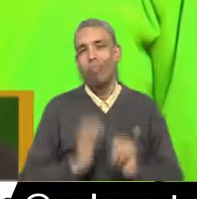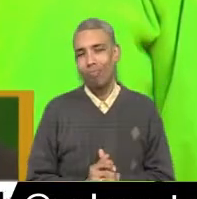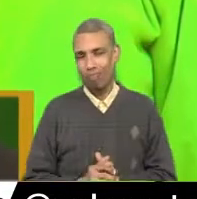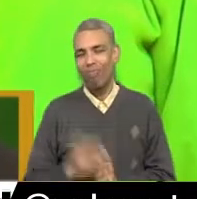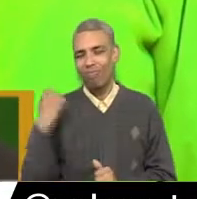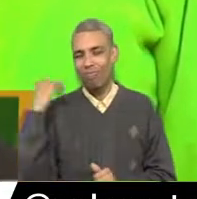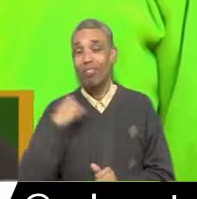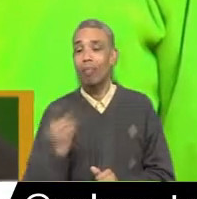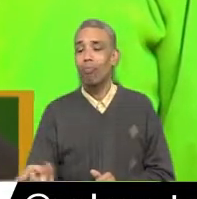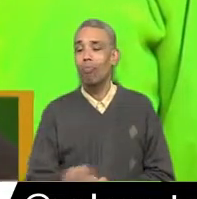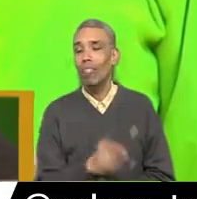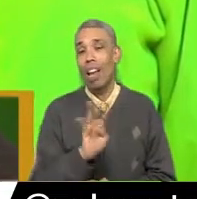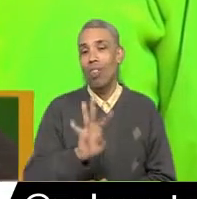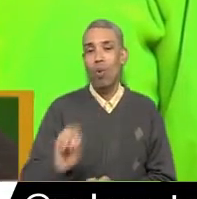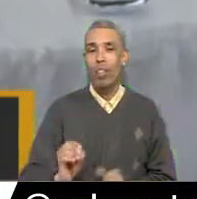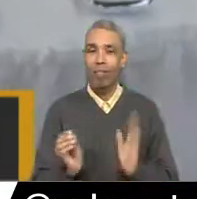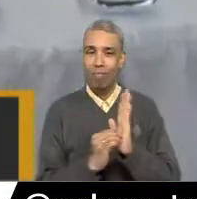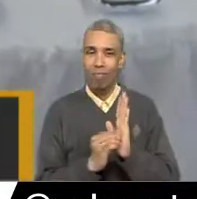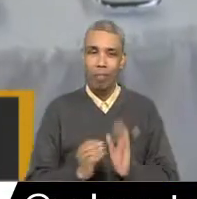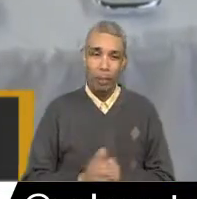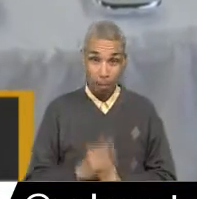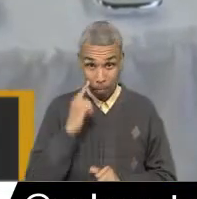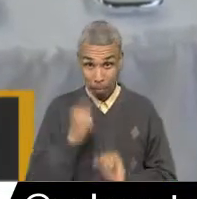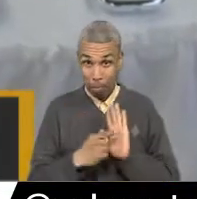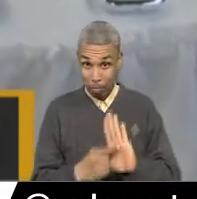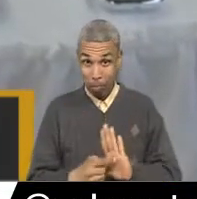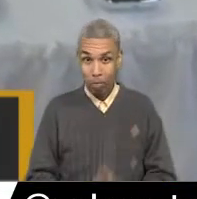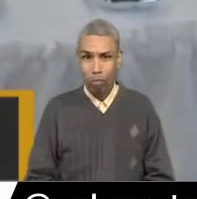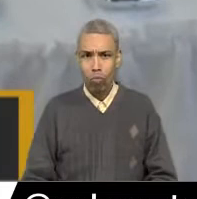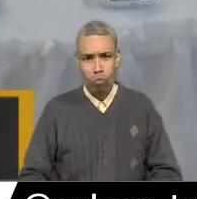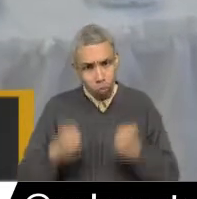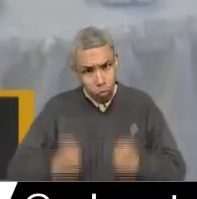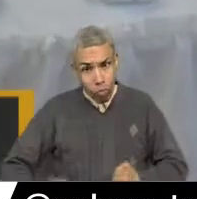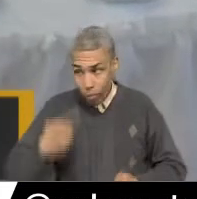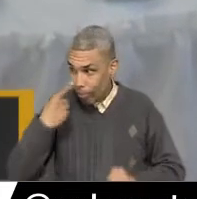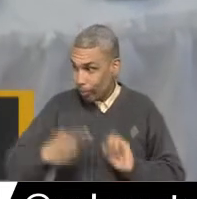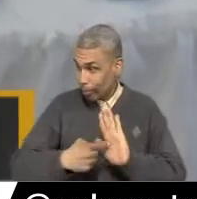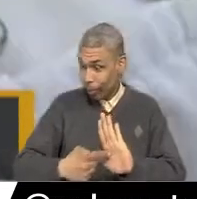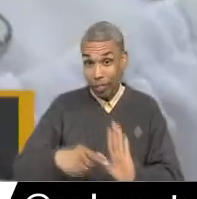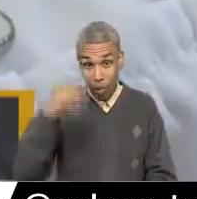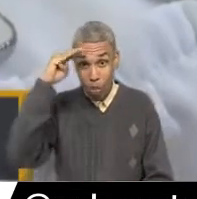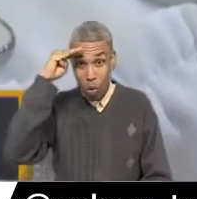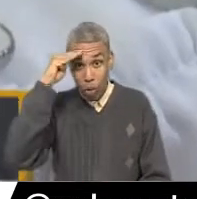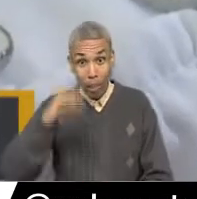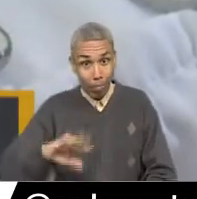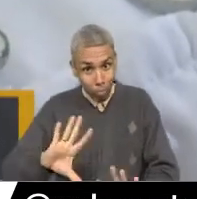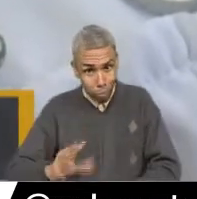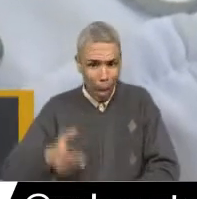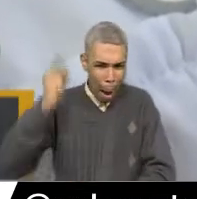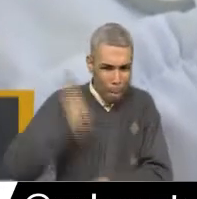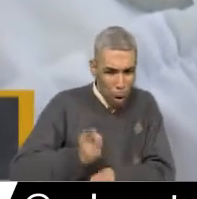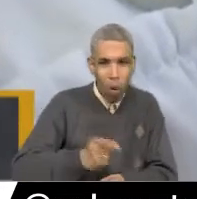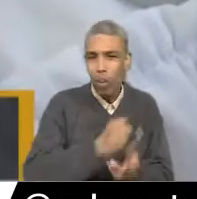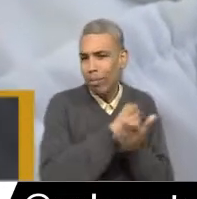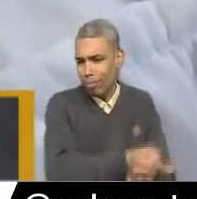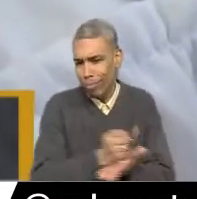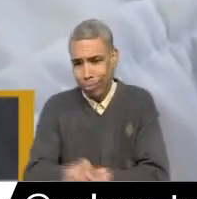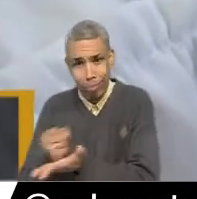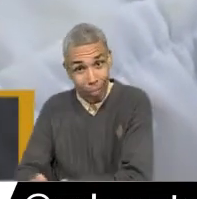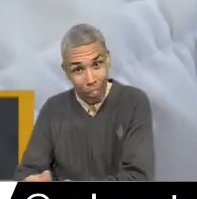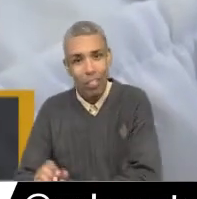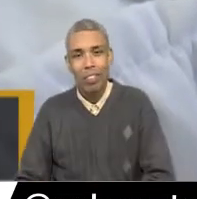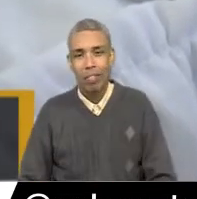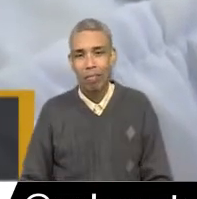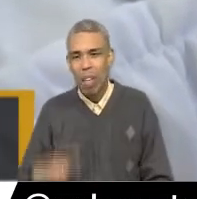tiempos pasados. De esta manera lo estamos demostrando la efectividad que nuestro grupo de policía judicial tras arduo seguimiento está